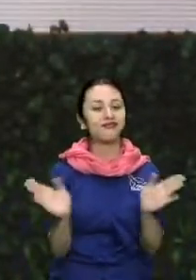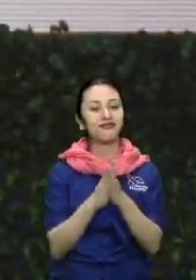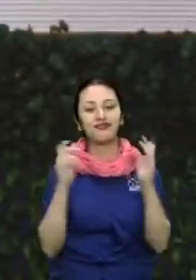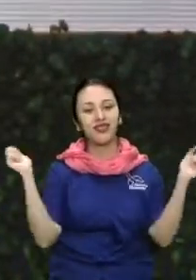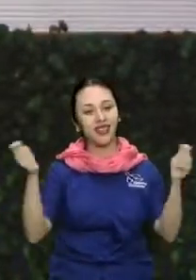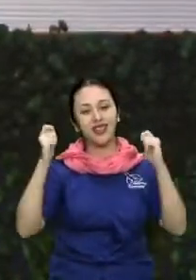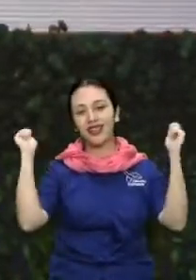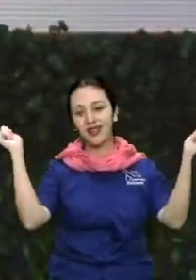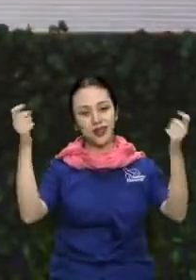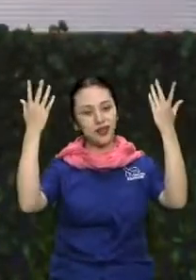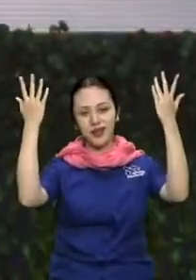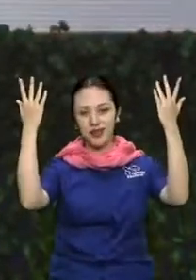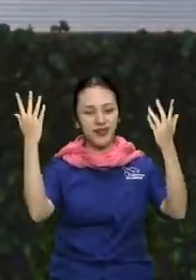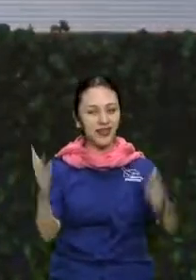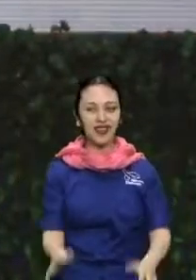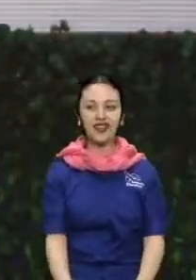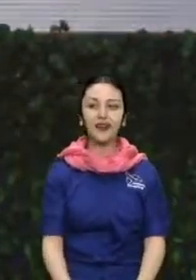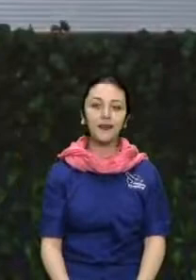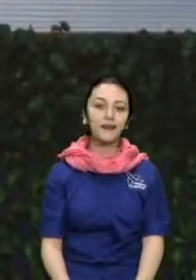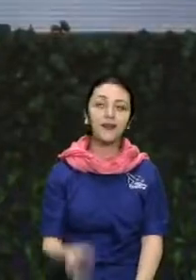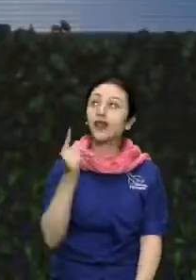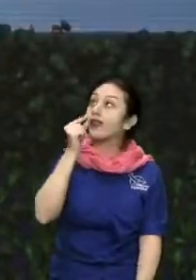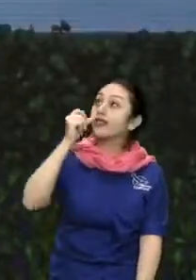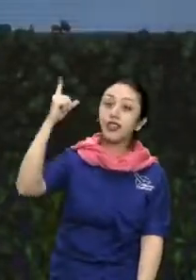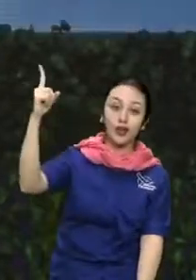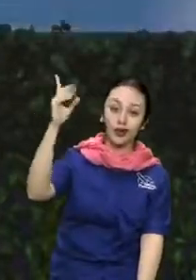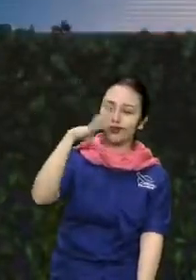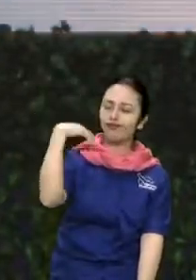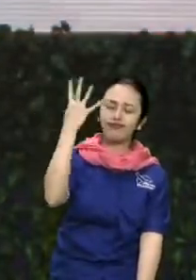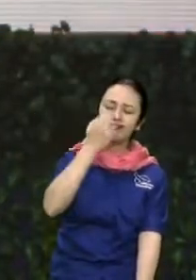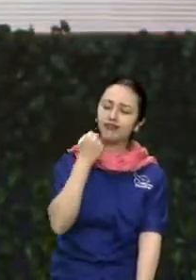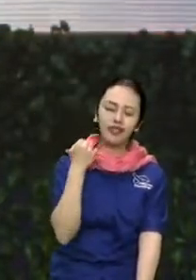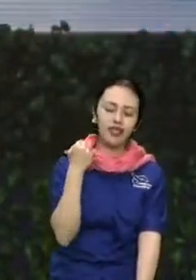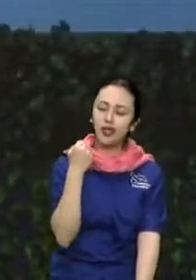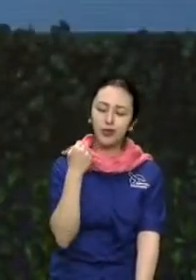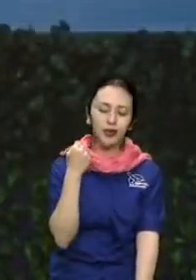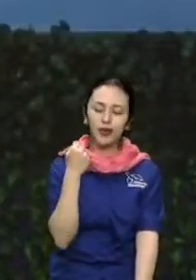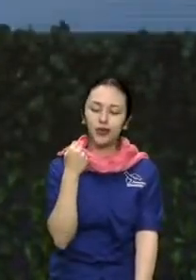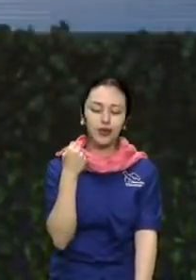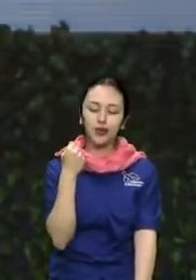Aleluya. Qué hermoso es el Señor.